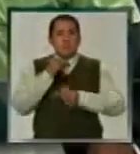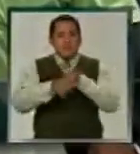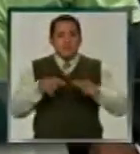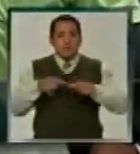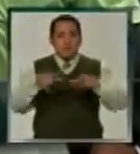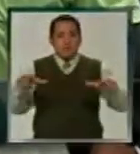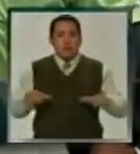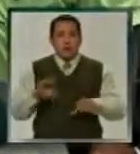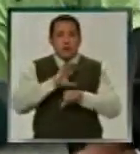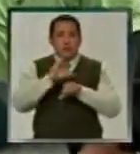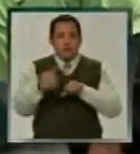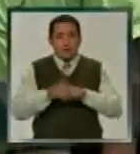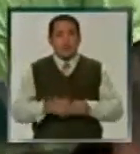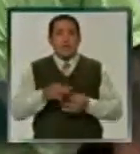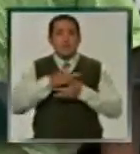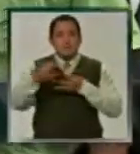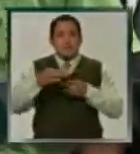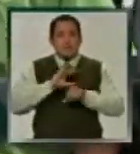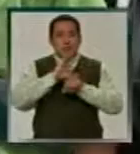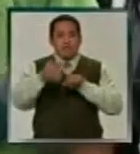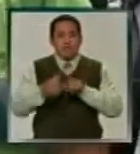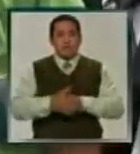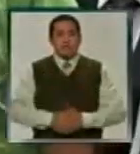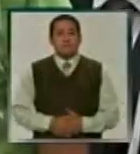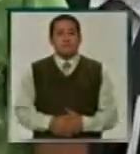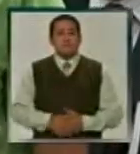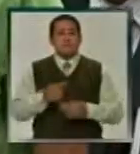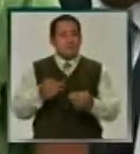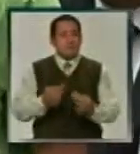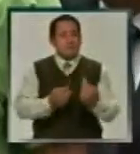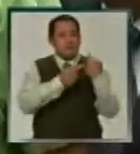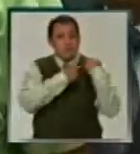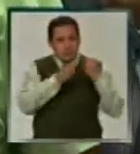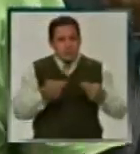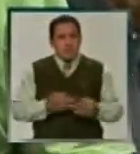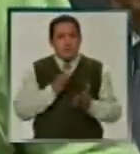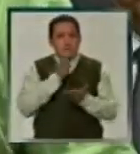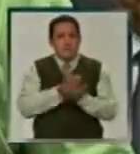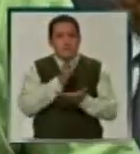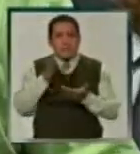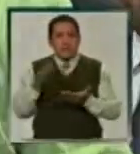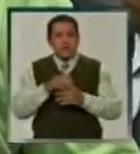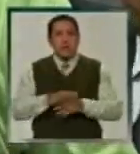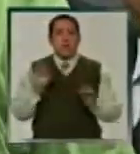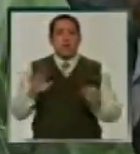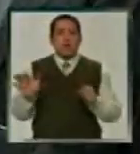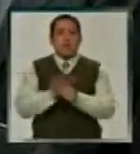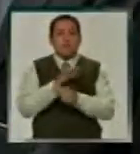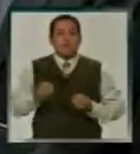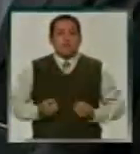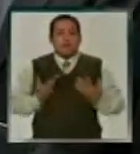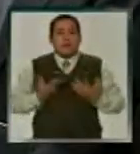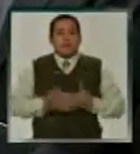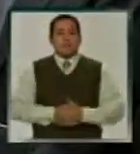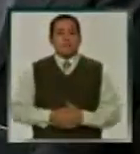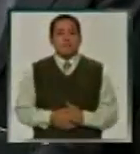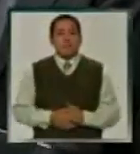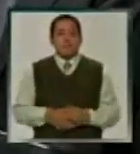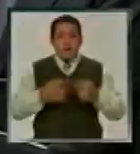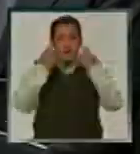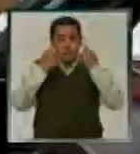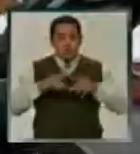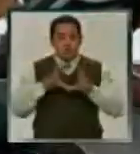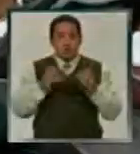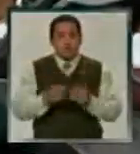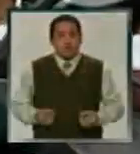Contumazá, la provincia de Contumazá, debe estar en parte o llena de júbilo. Notoriamente complacido